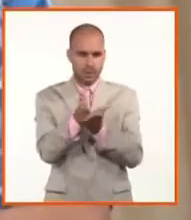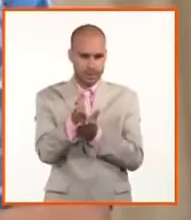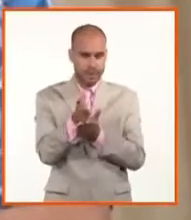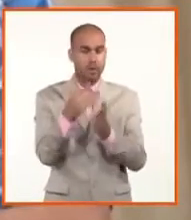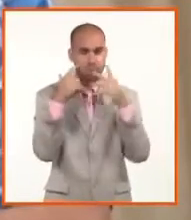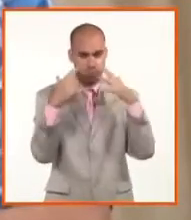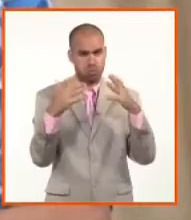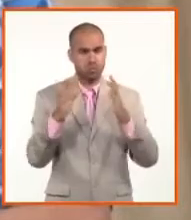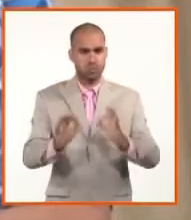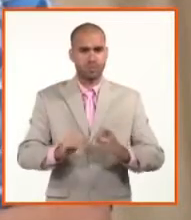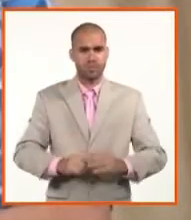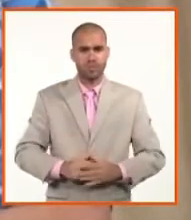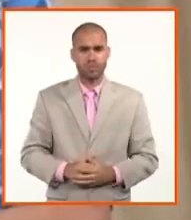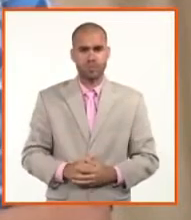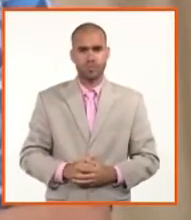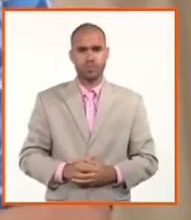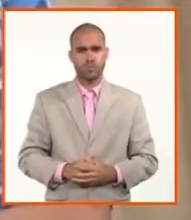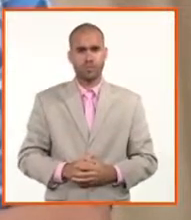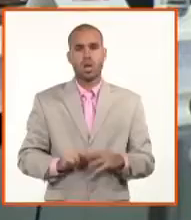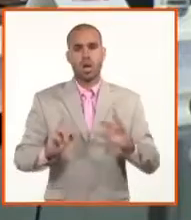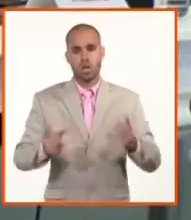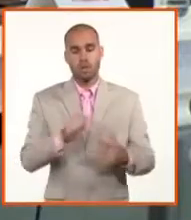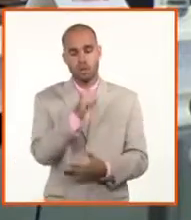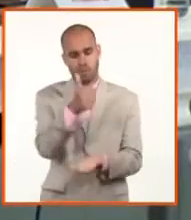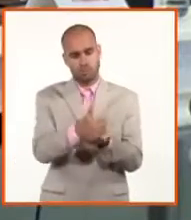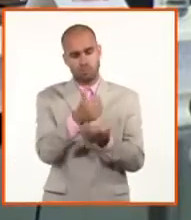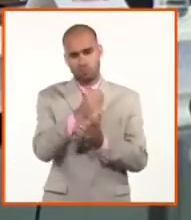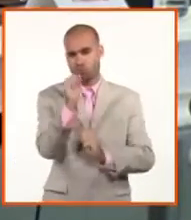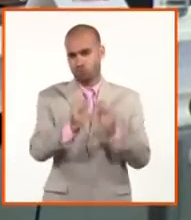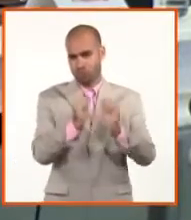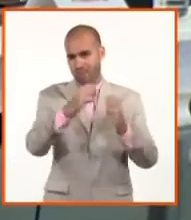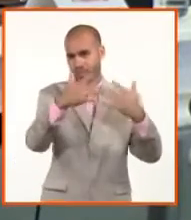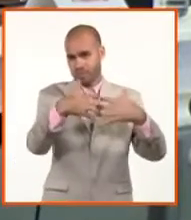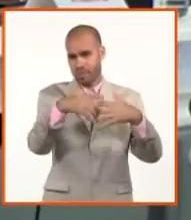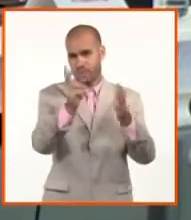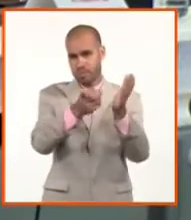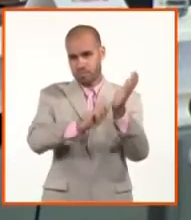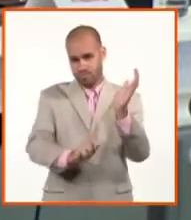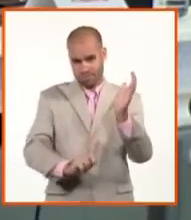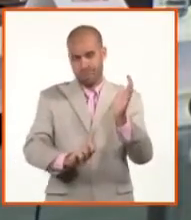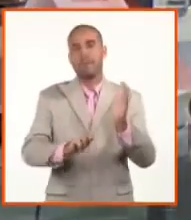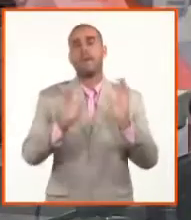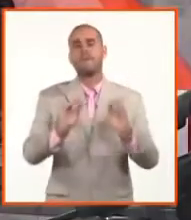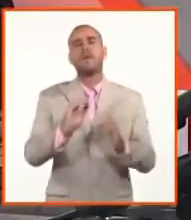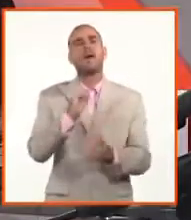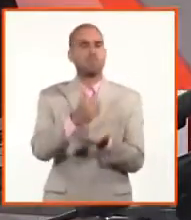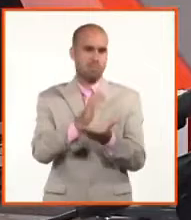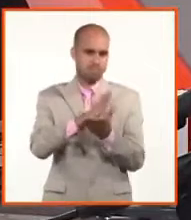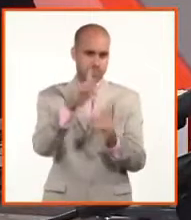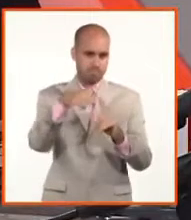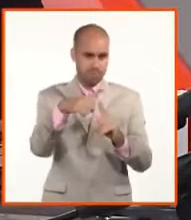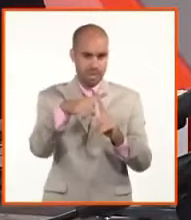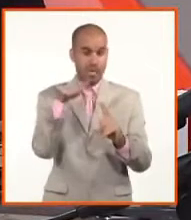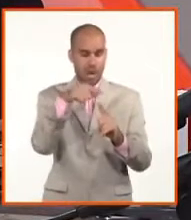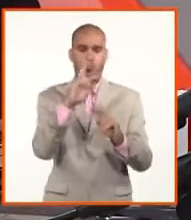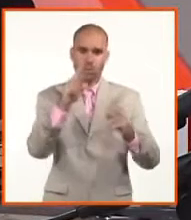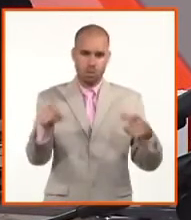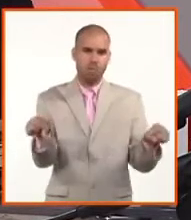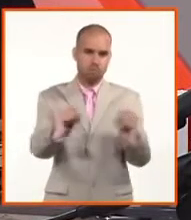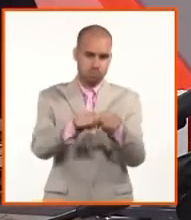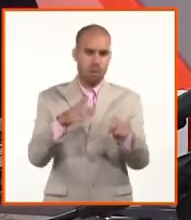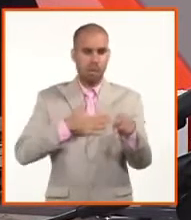la reconexión de la central Antonio Guiteras, la unidad más grande del país